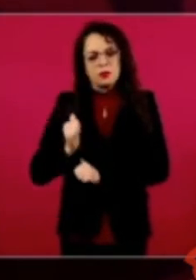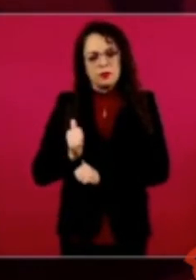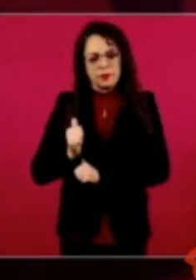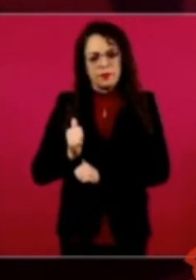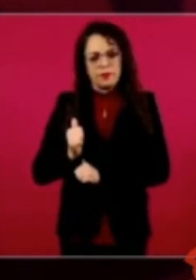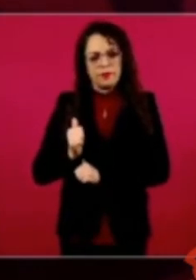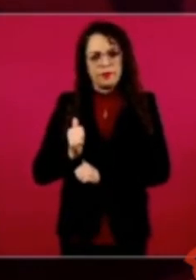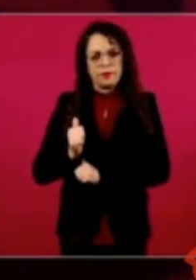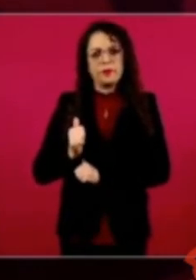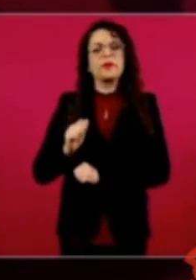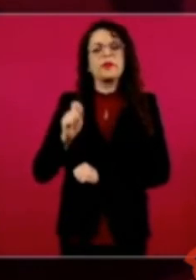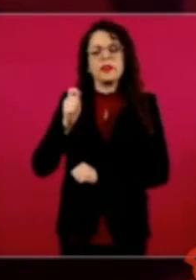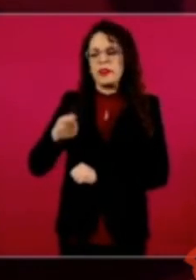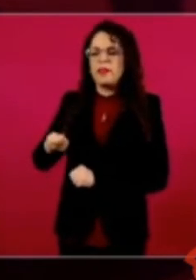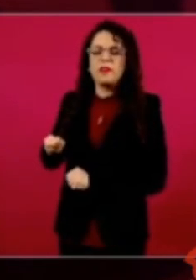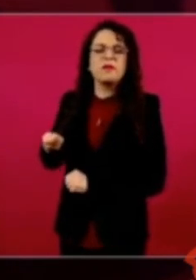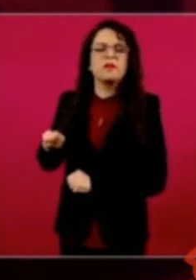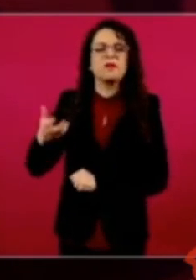los cabecillas.